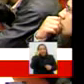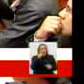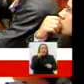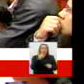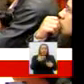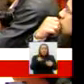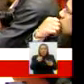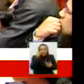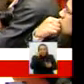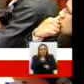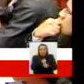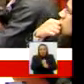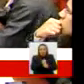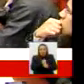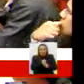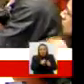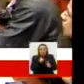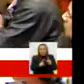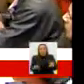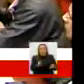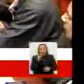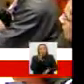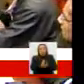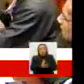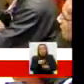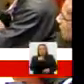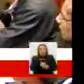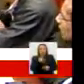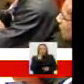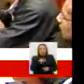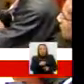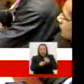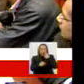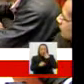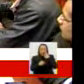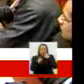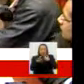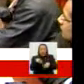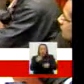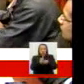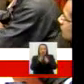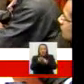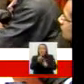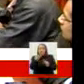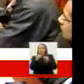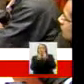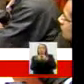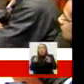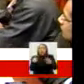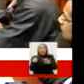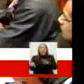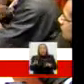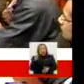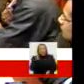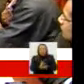mi horizonte, ¿no? Entonces debería haber una sanción, porque este señor, yo voté por él, y después se cambia de bancada, ¿no? Debería haber una sanción